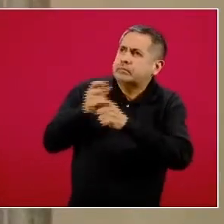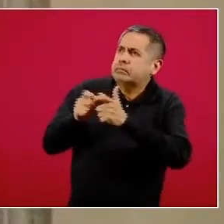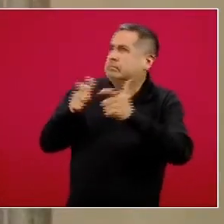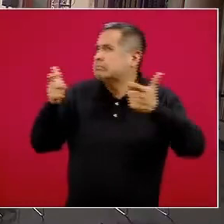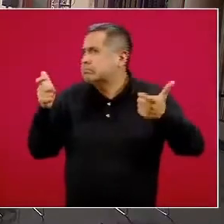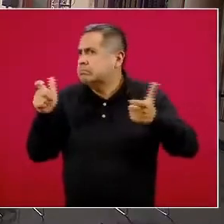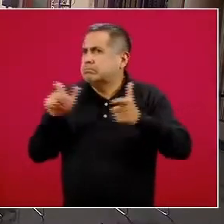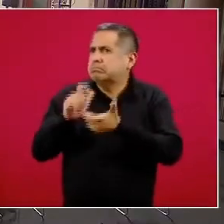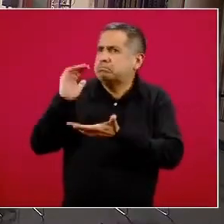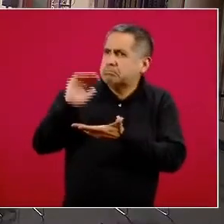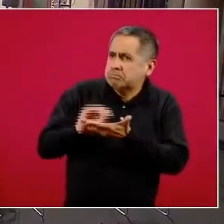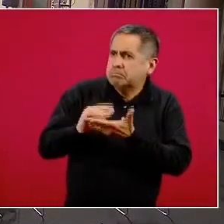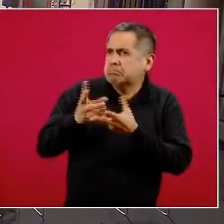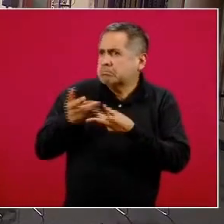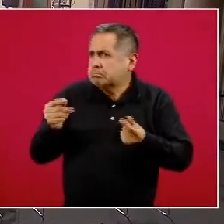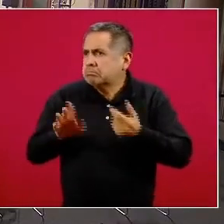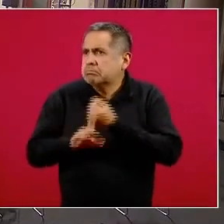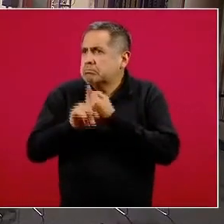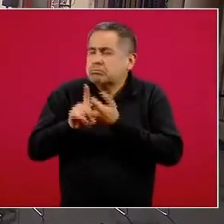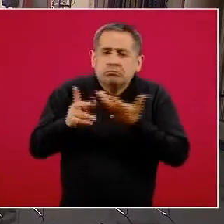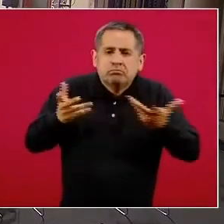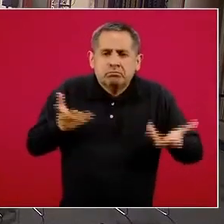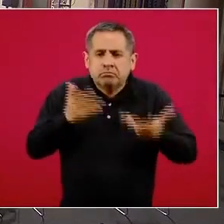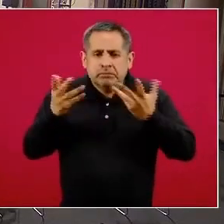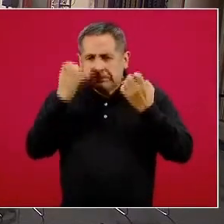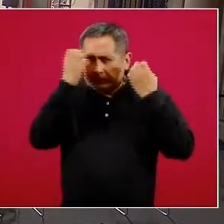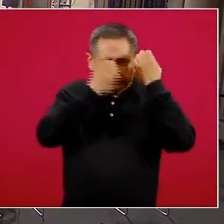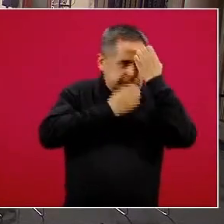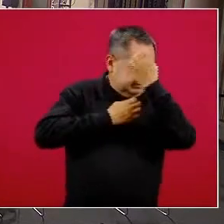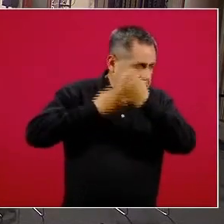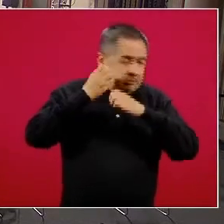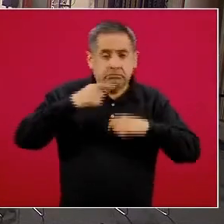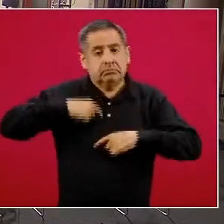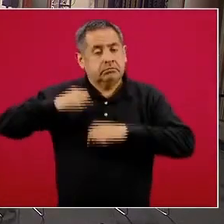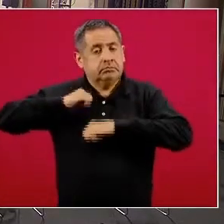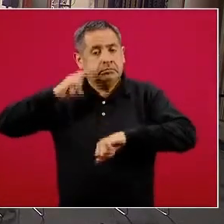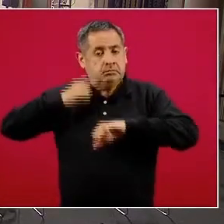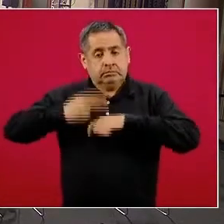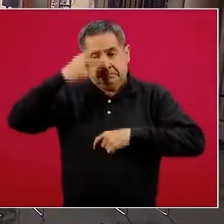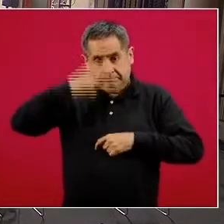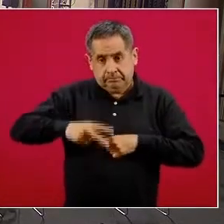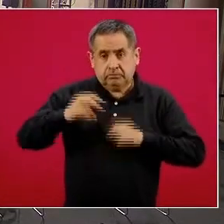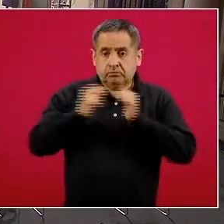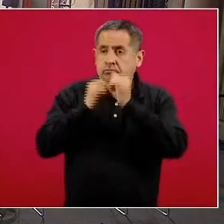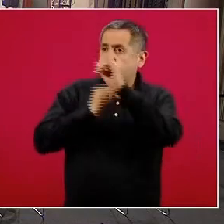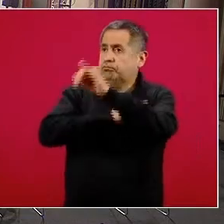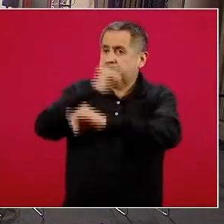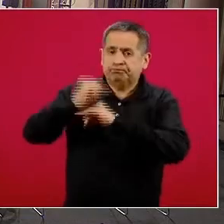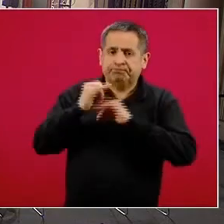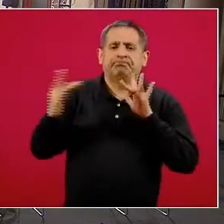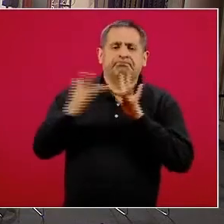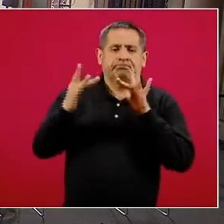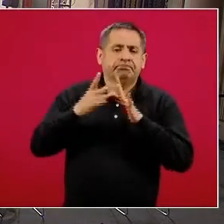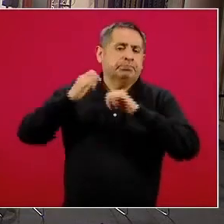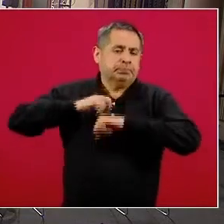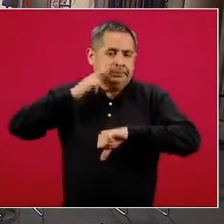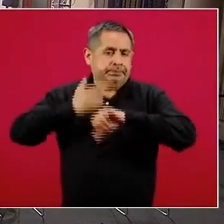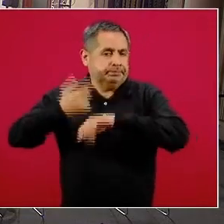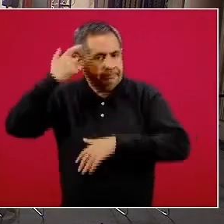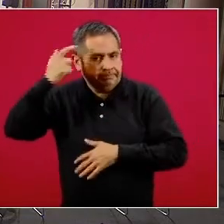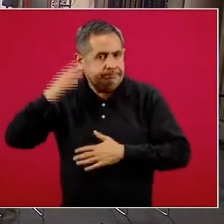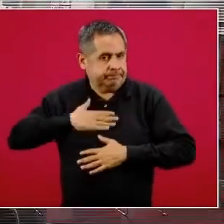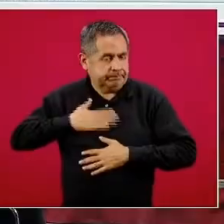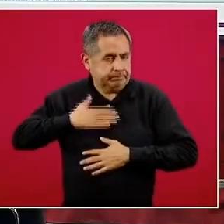emergencias y pues somos el enlace permanente nacional e internacional ante cualquier situación. Tenemos